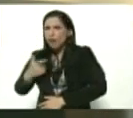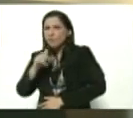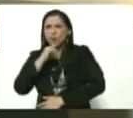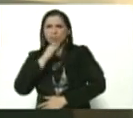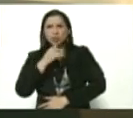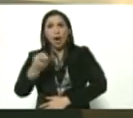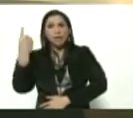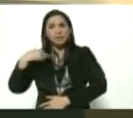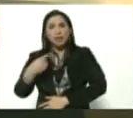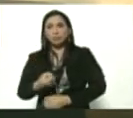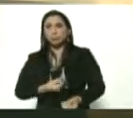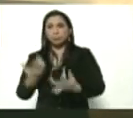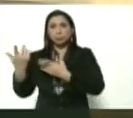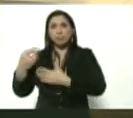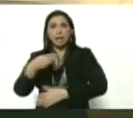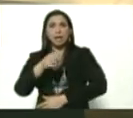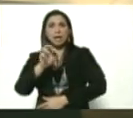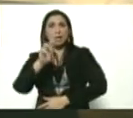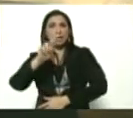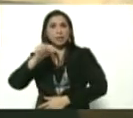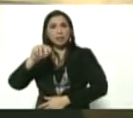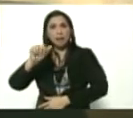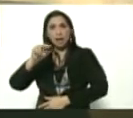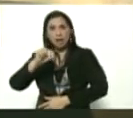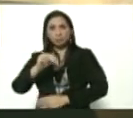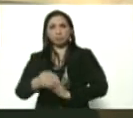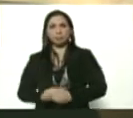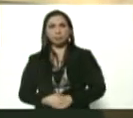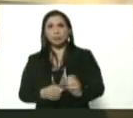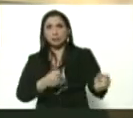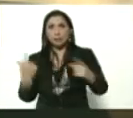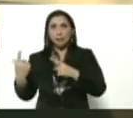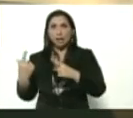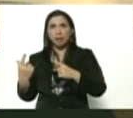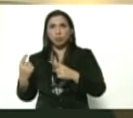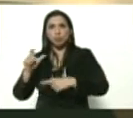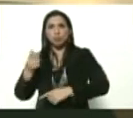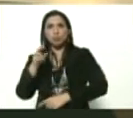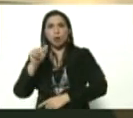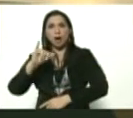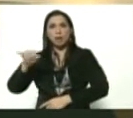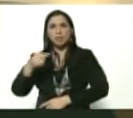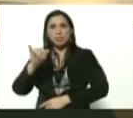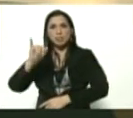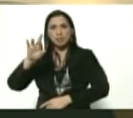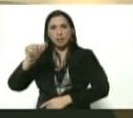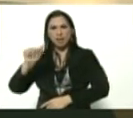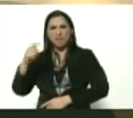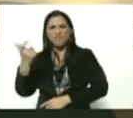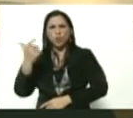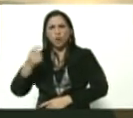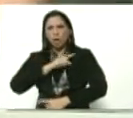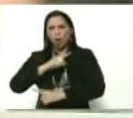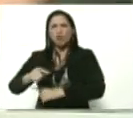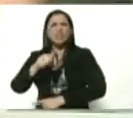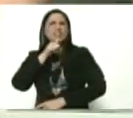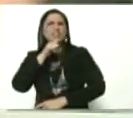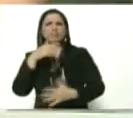Ayer se llevaron a Hernán Alemán, diputado, desde La Guajira. Lo fue a buscar, ¿por orden de